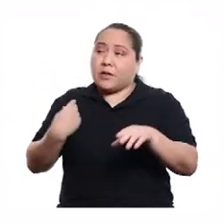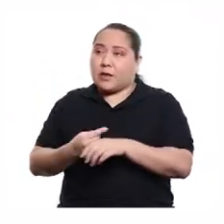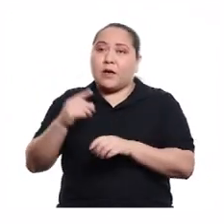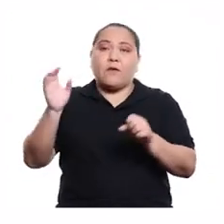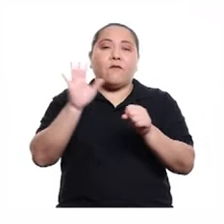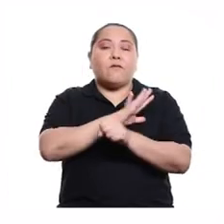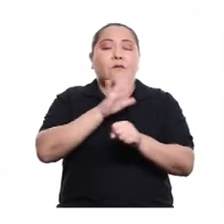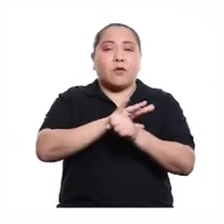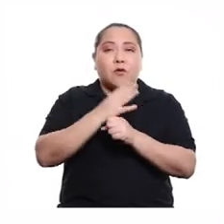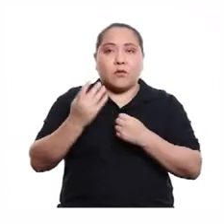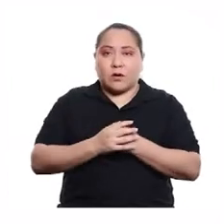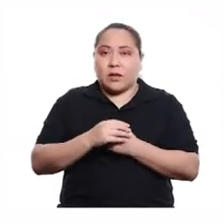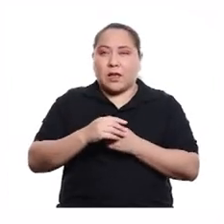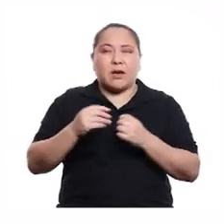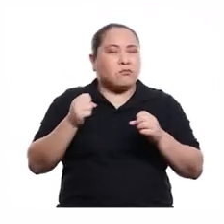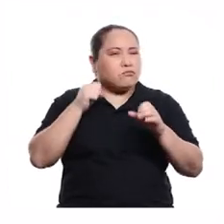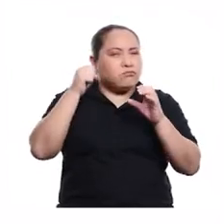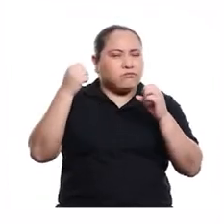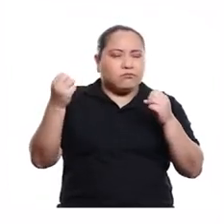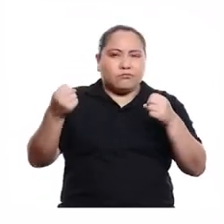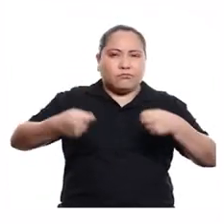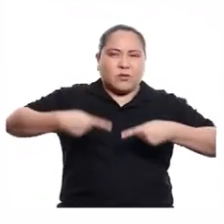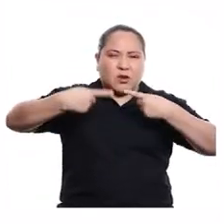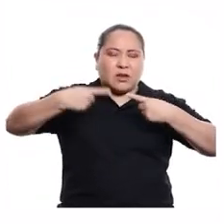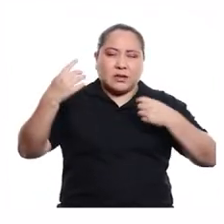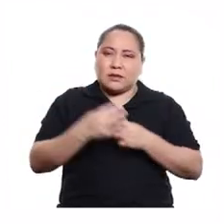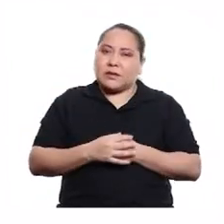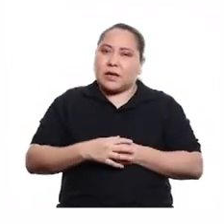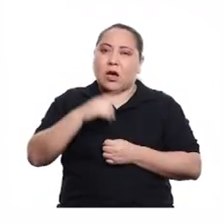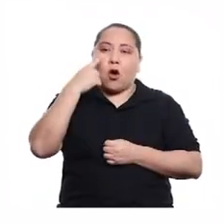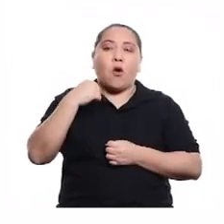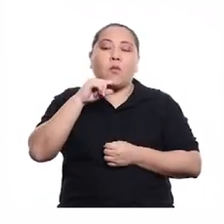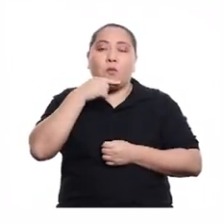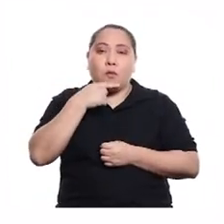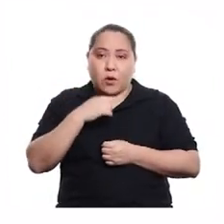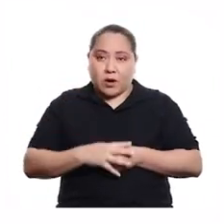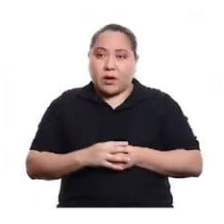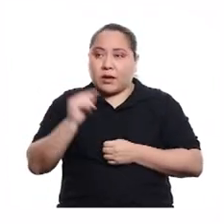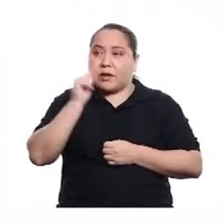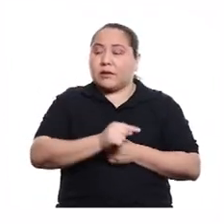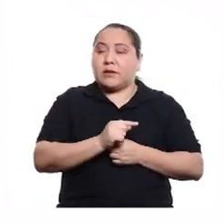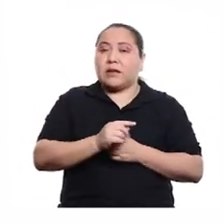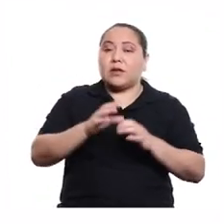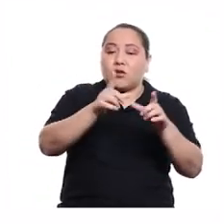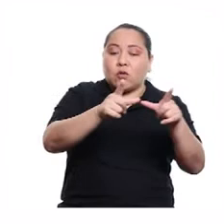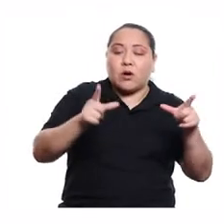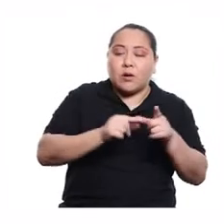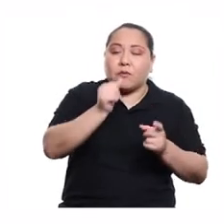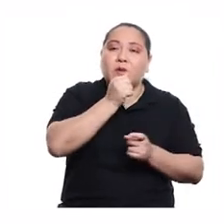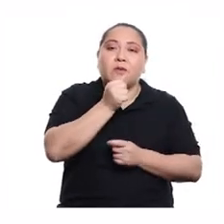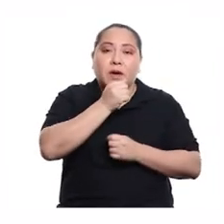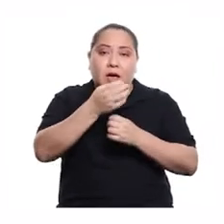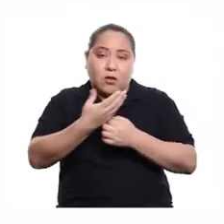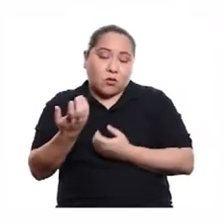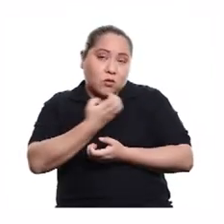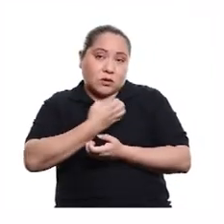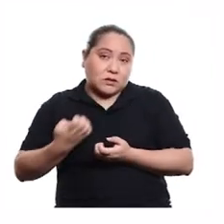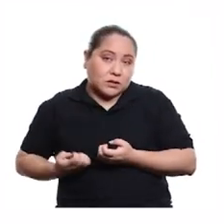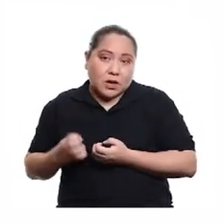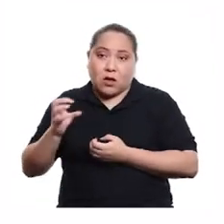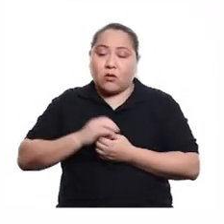modo integral la violencia de género en el espacio doméstico, privado y en el ámbito público.